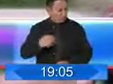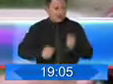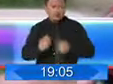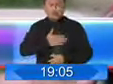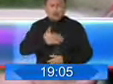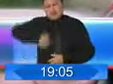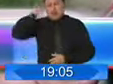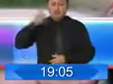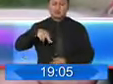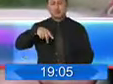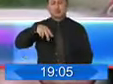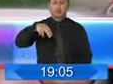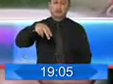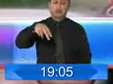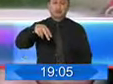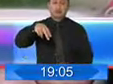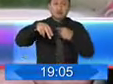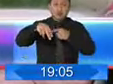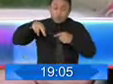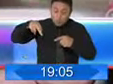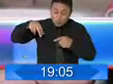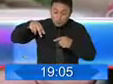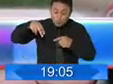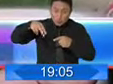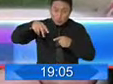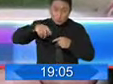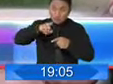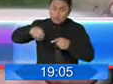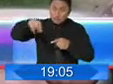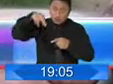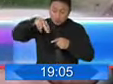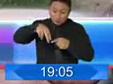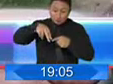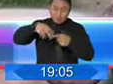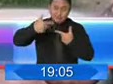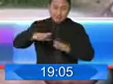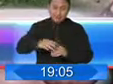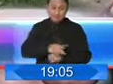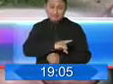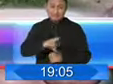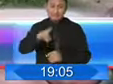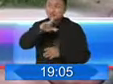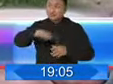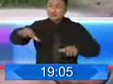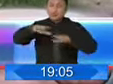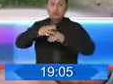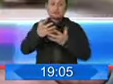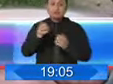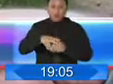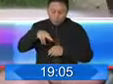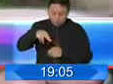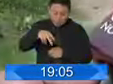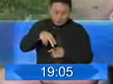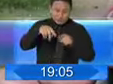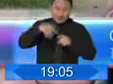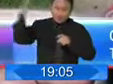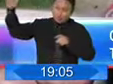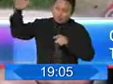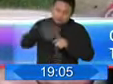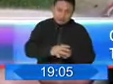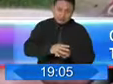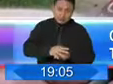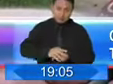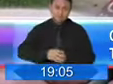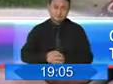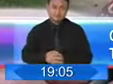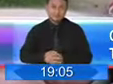pie. Y entrando justamente en el sector que está el derrumbo, como estaba despejado, él quiso pasar y en ese momento se le baja la montaña. Y